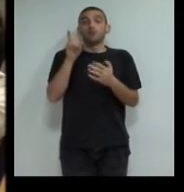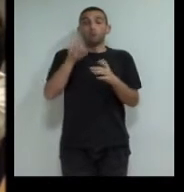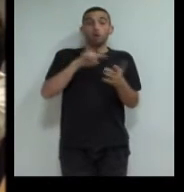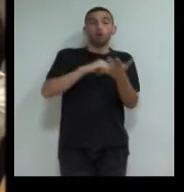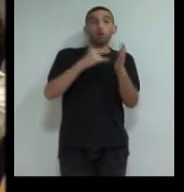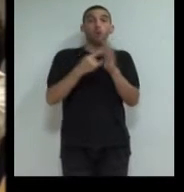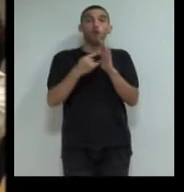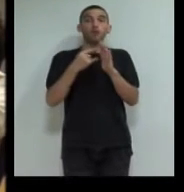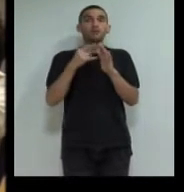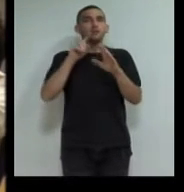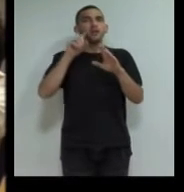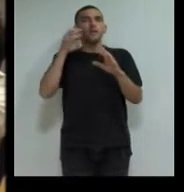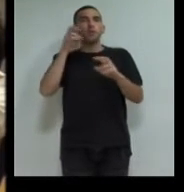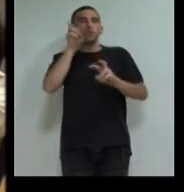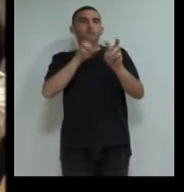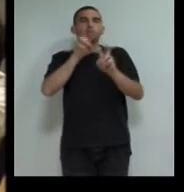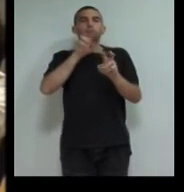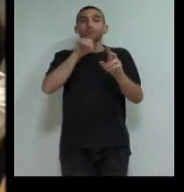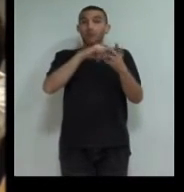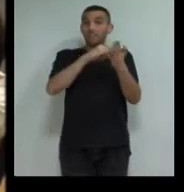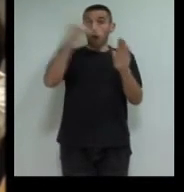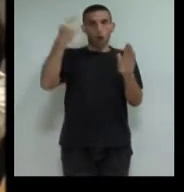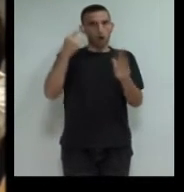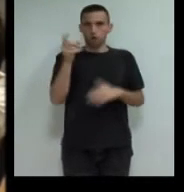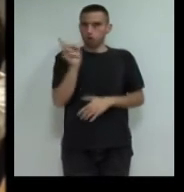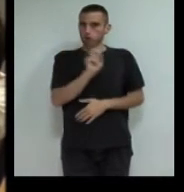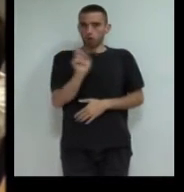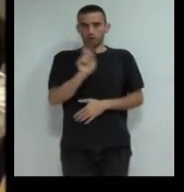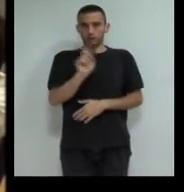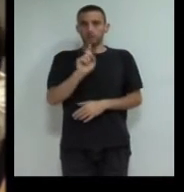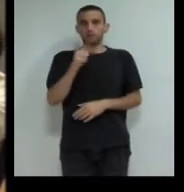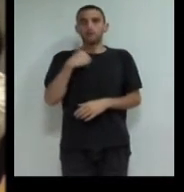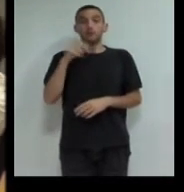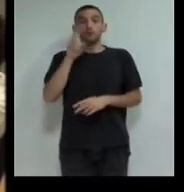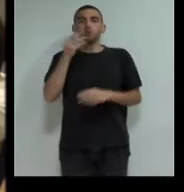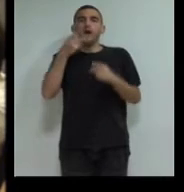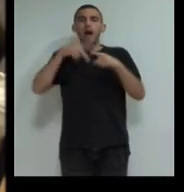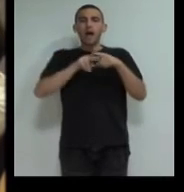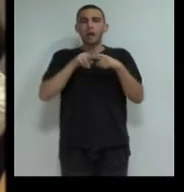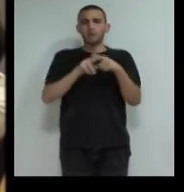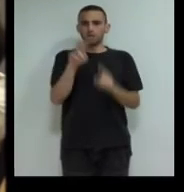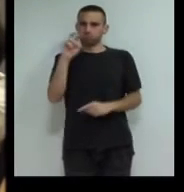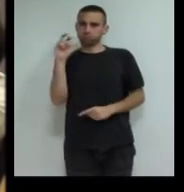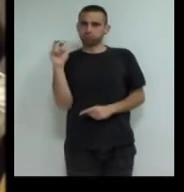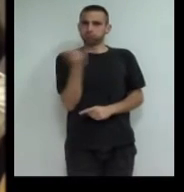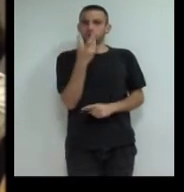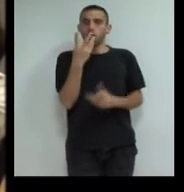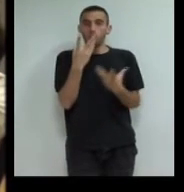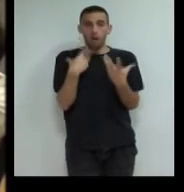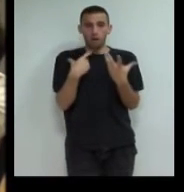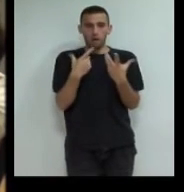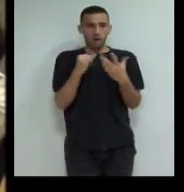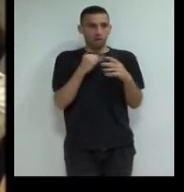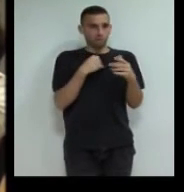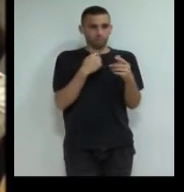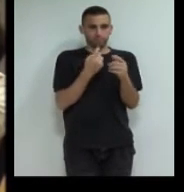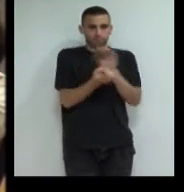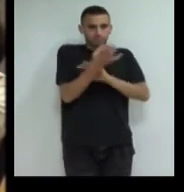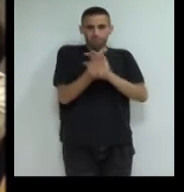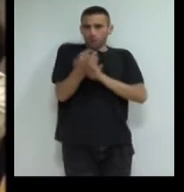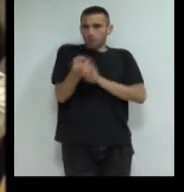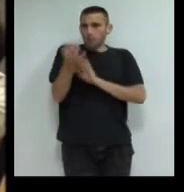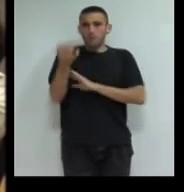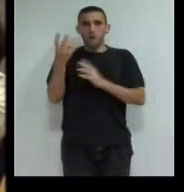la tecnología. Yo creo que hay una sobresaturación de herramientas y los que estamos aquí somos un ejemplo. Él tiene una, vosotros habéis desarrollado